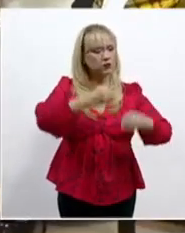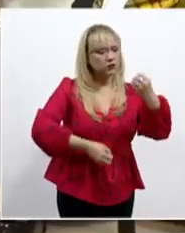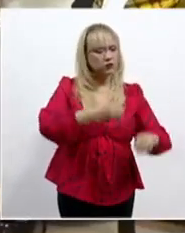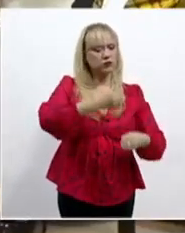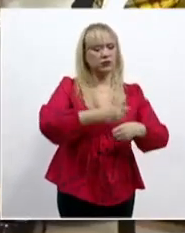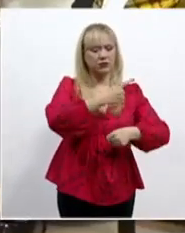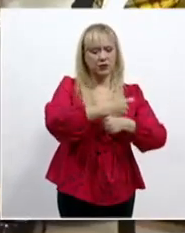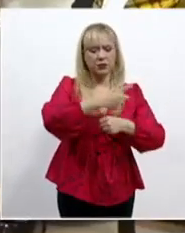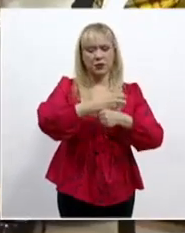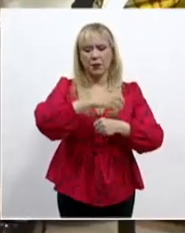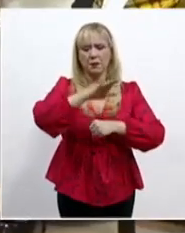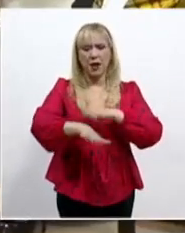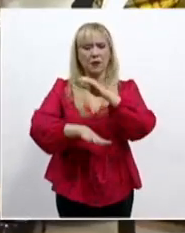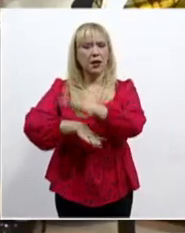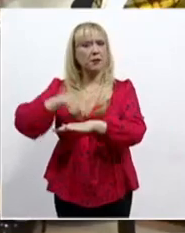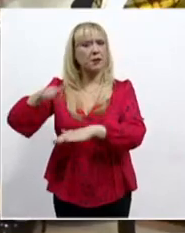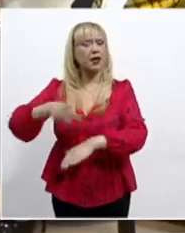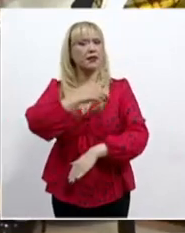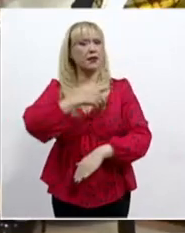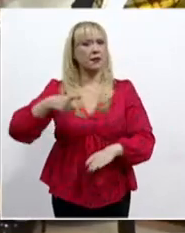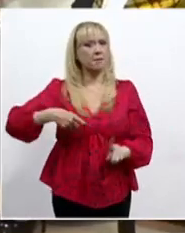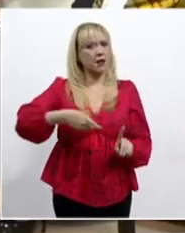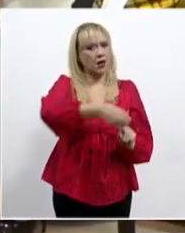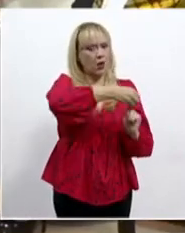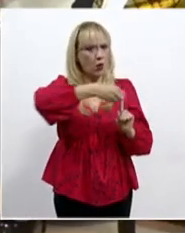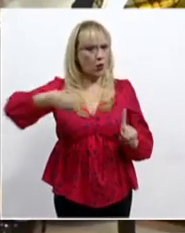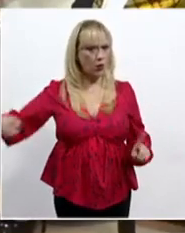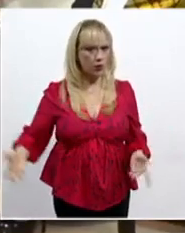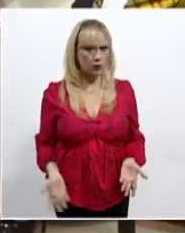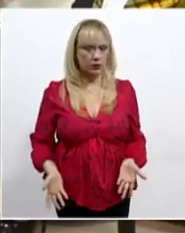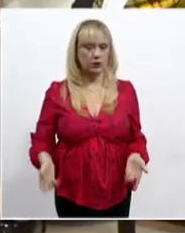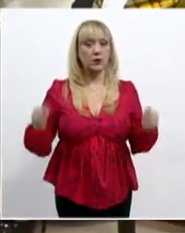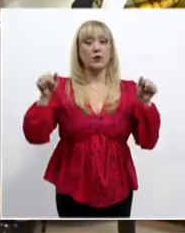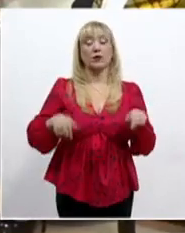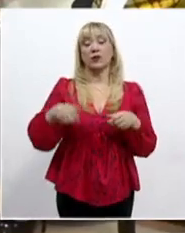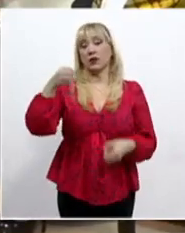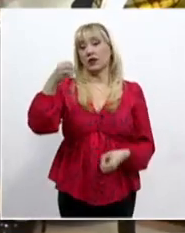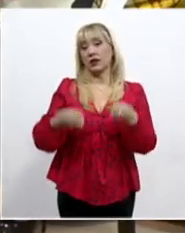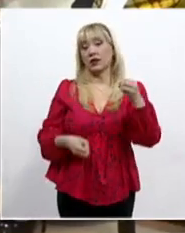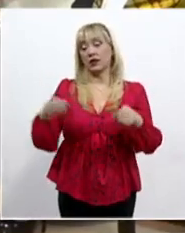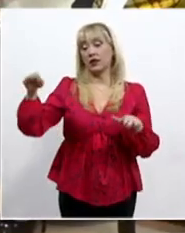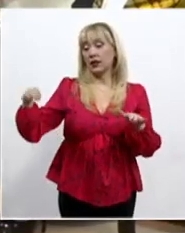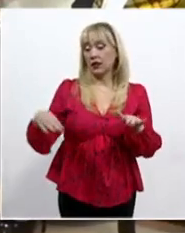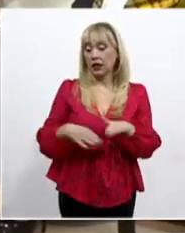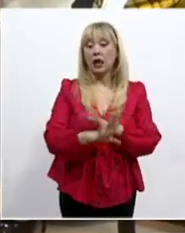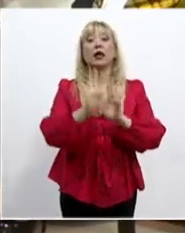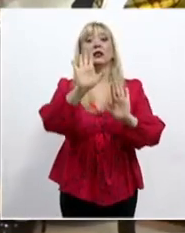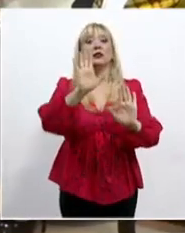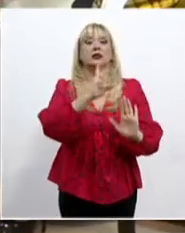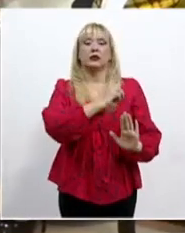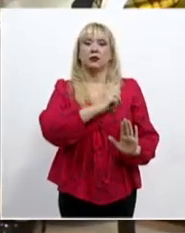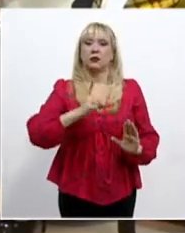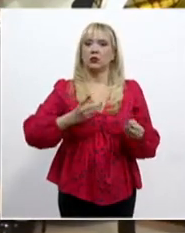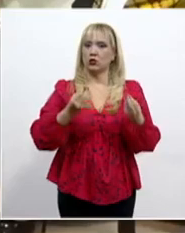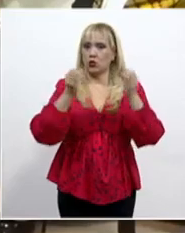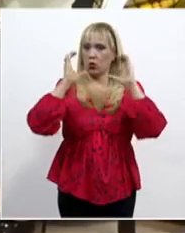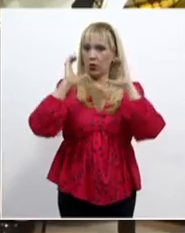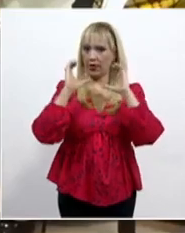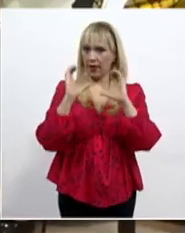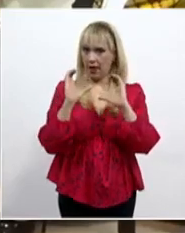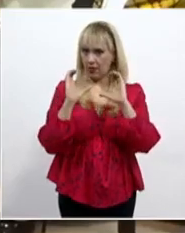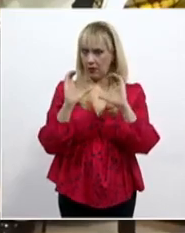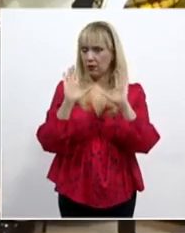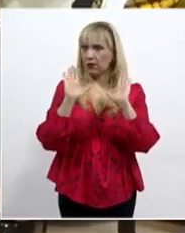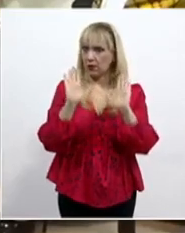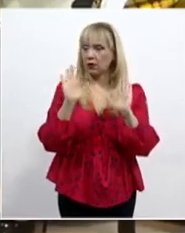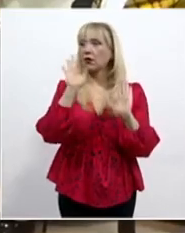Como órgano jurisdiccional uno procura cuidar todo este tipo de aspectos porque también el pronunciamiento de una resolución por